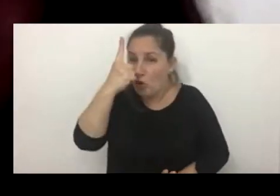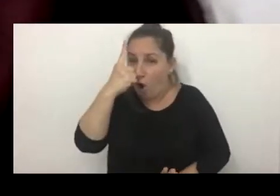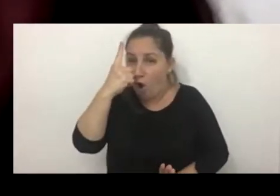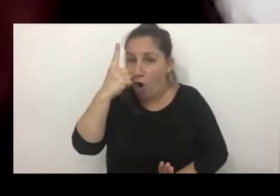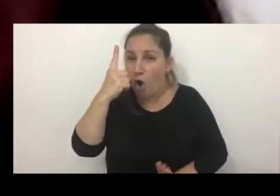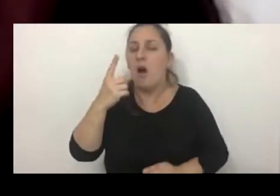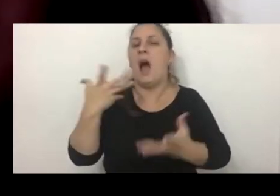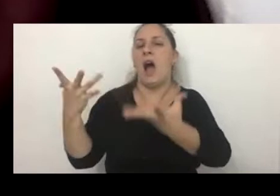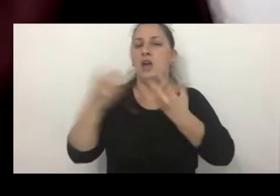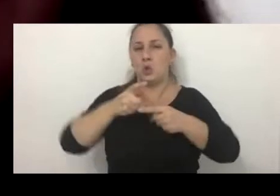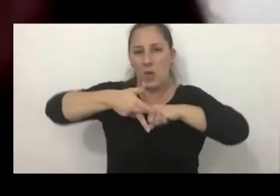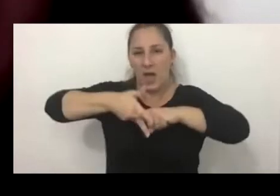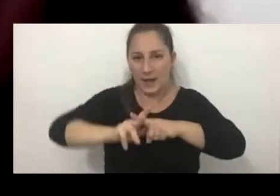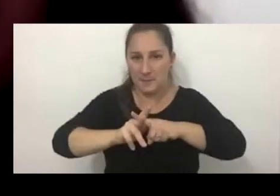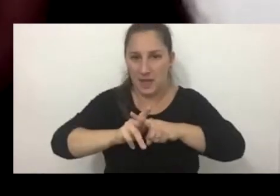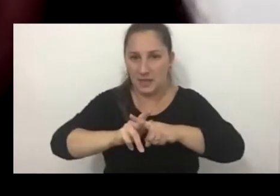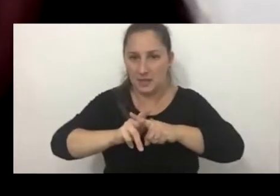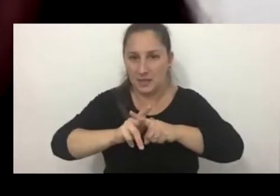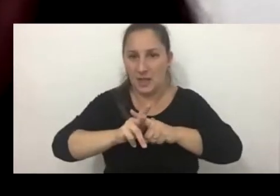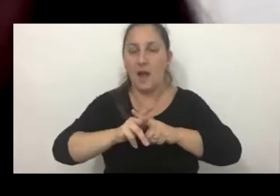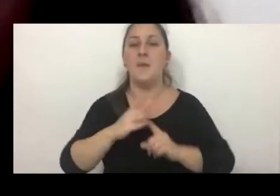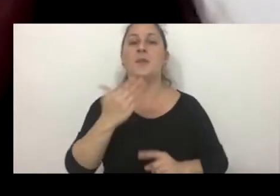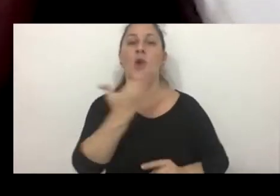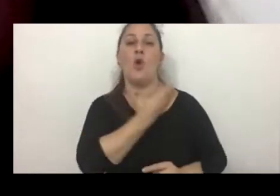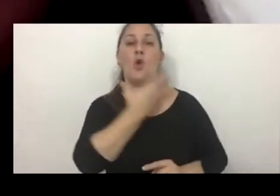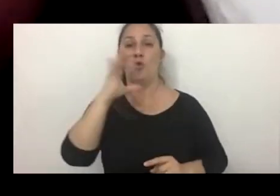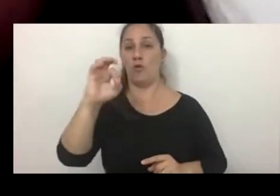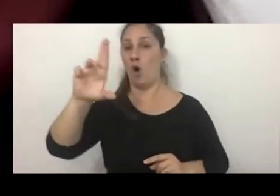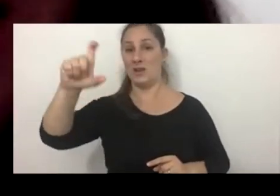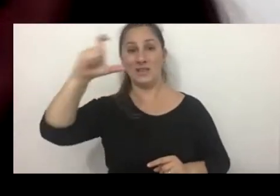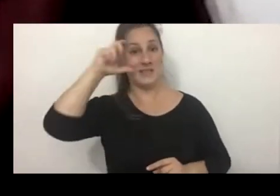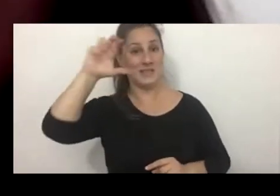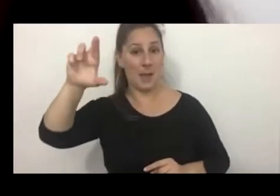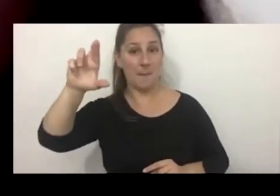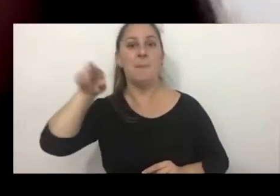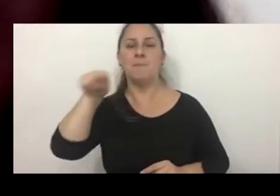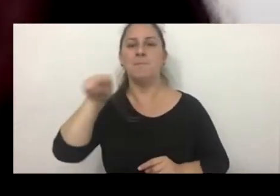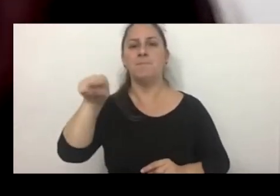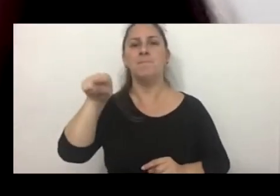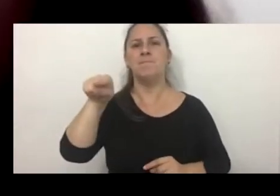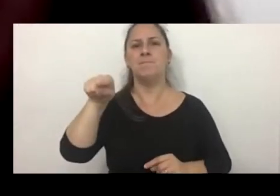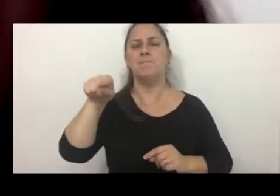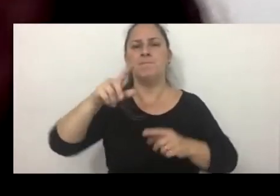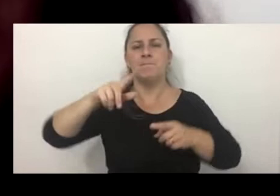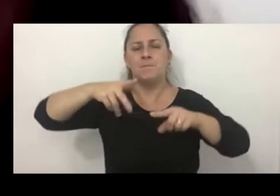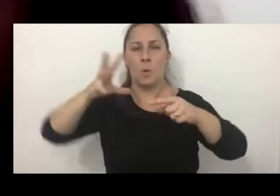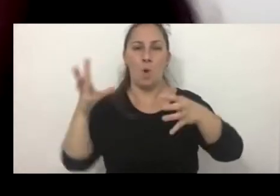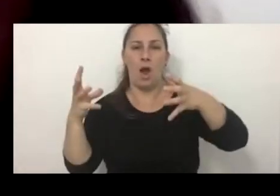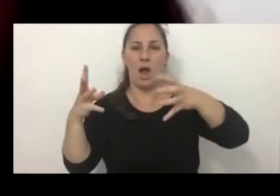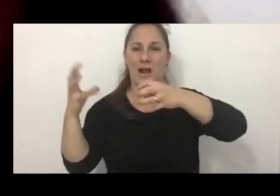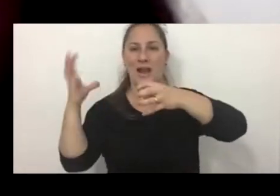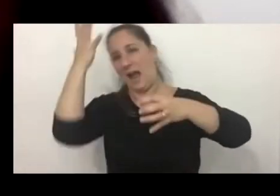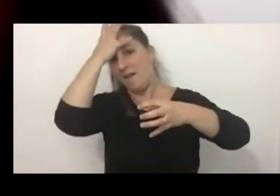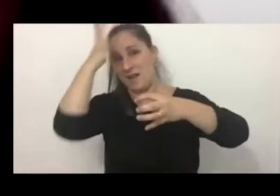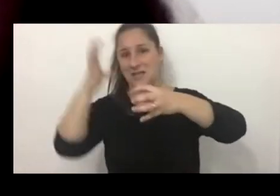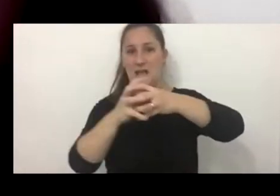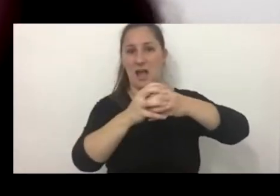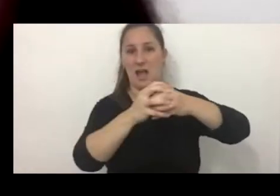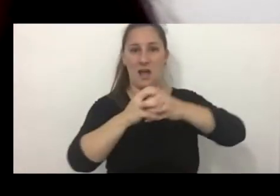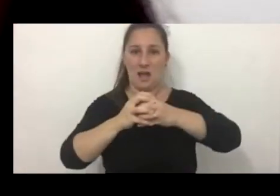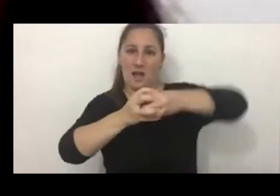para nacer, para parir. El más conocido, que todavía circula, es este elemento quirúrgico llamado forceps,